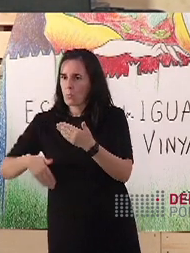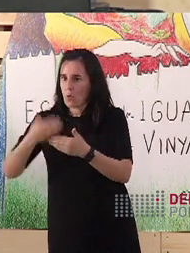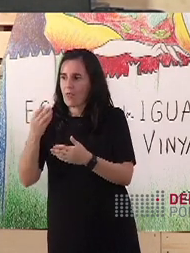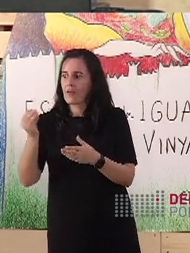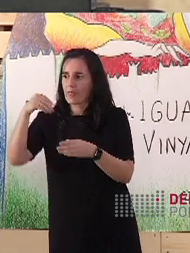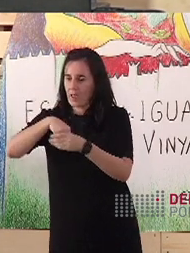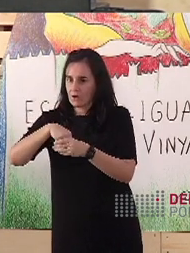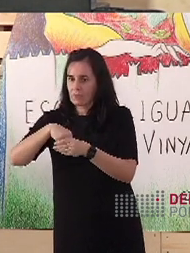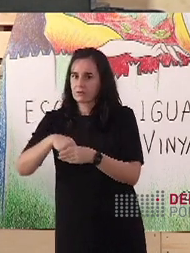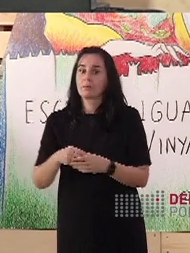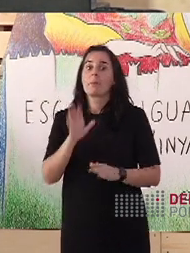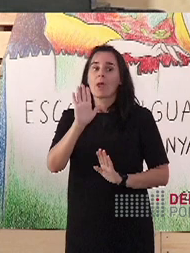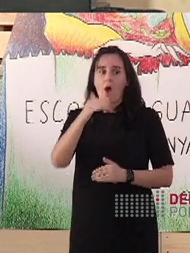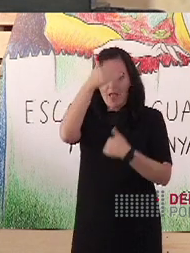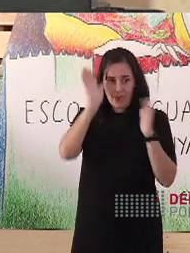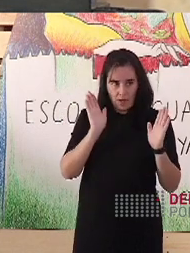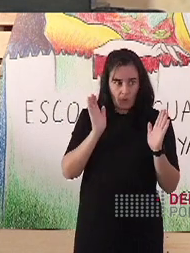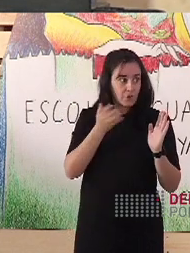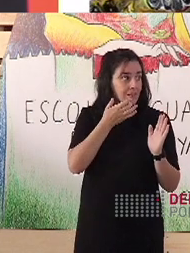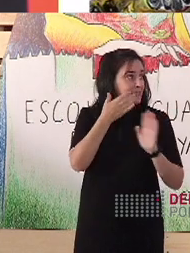hablando de pornografía...